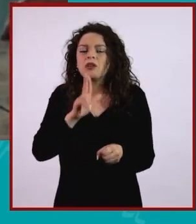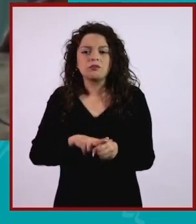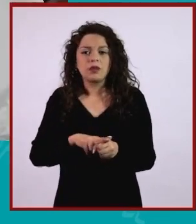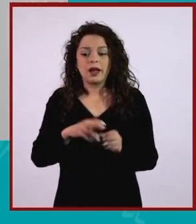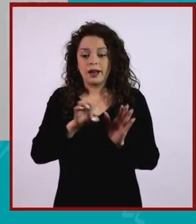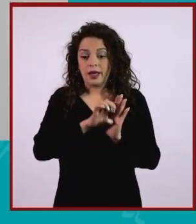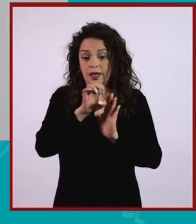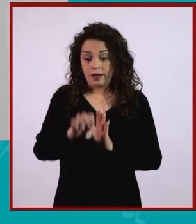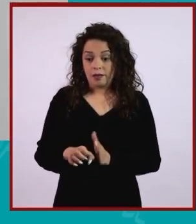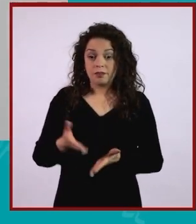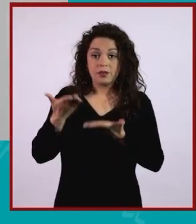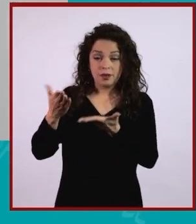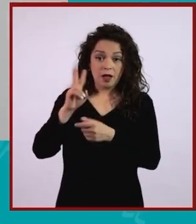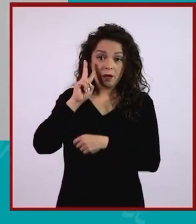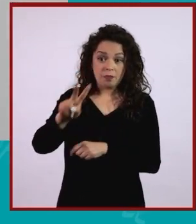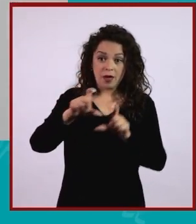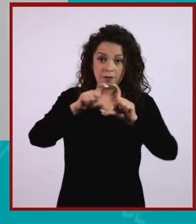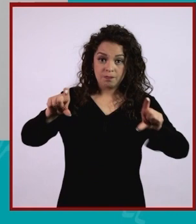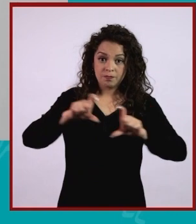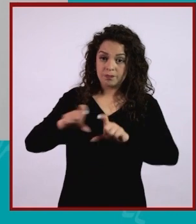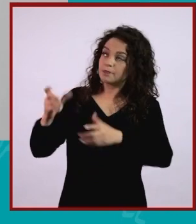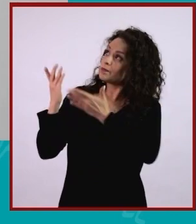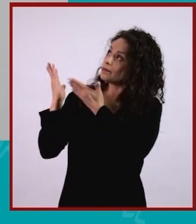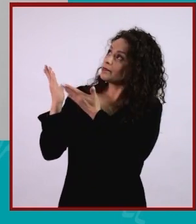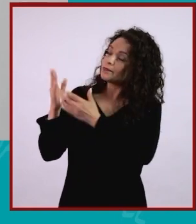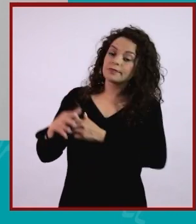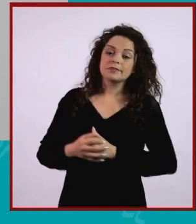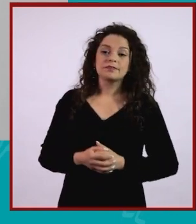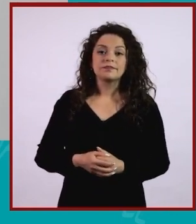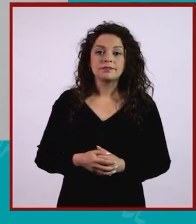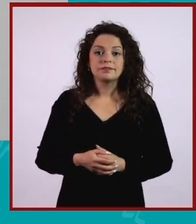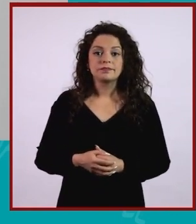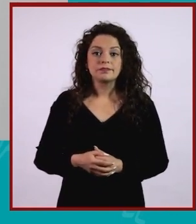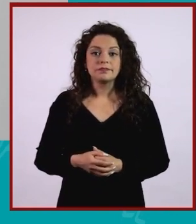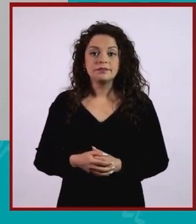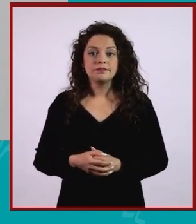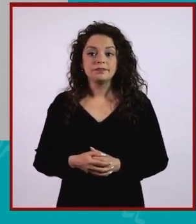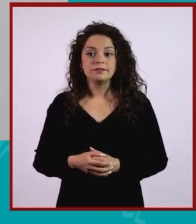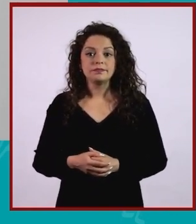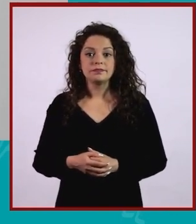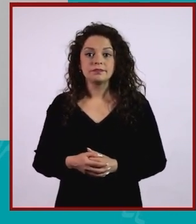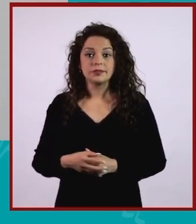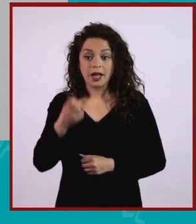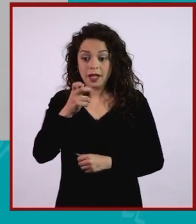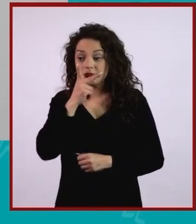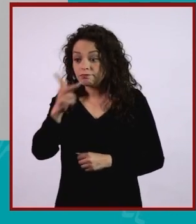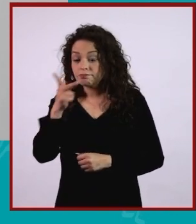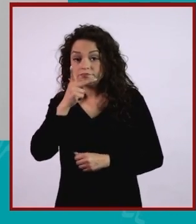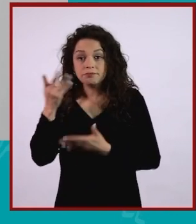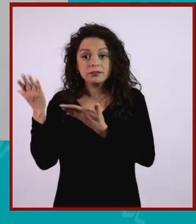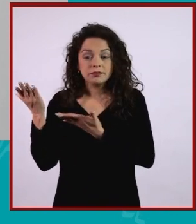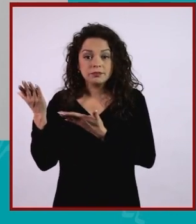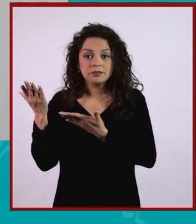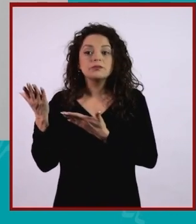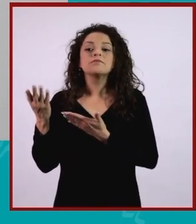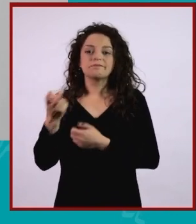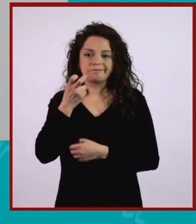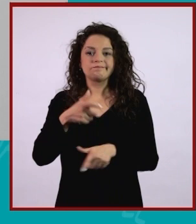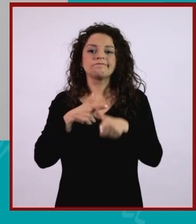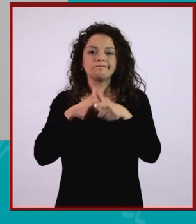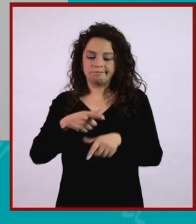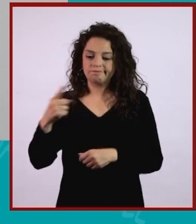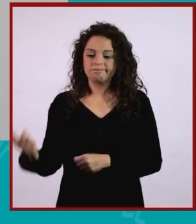embargo, expresiones como hay que mejorar la raza, trabajo como negro, no seas indio, naco o jodido, contribuyen